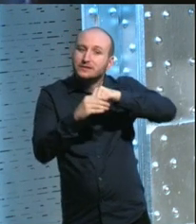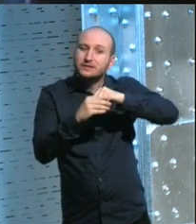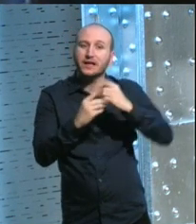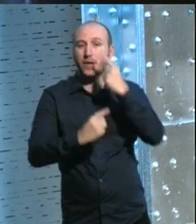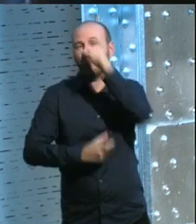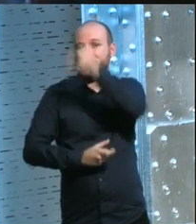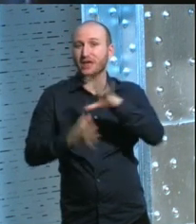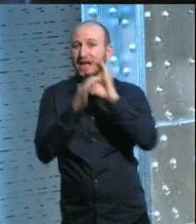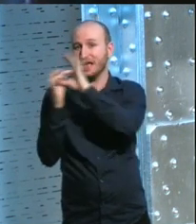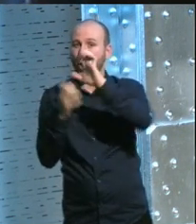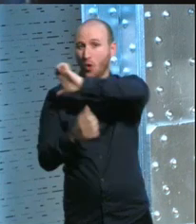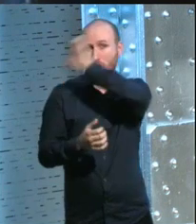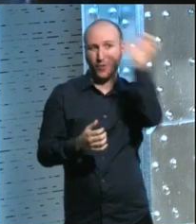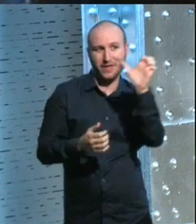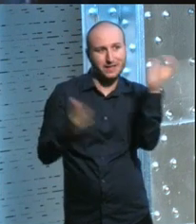Unión Europea.